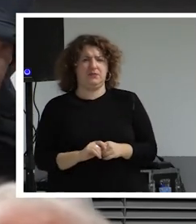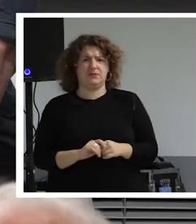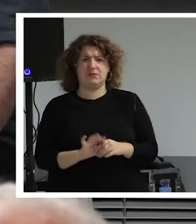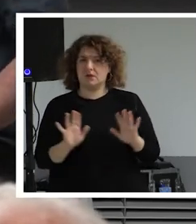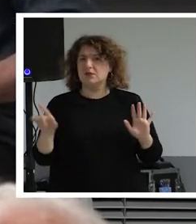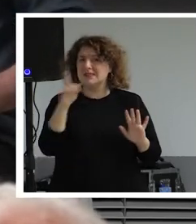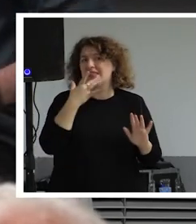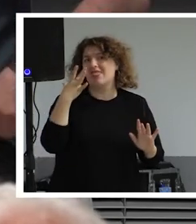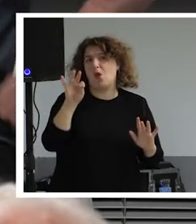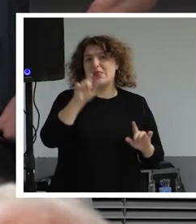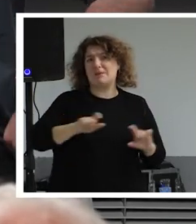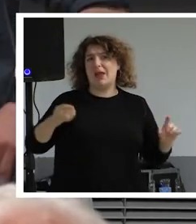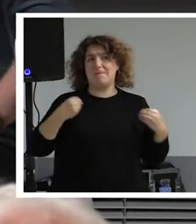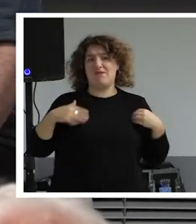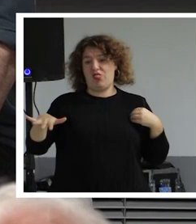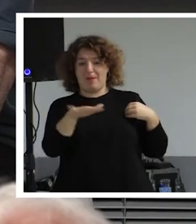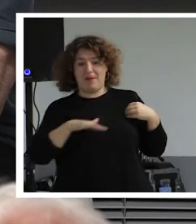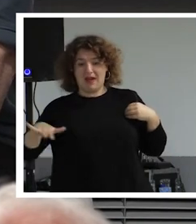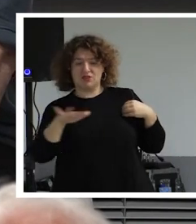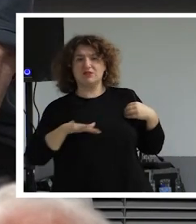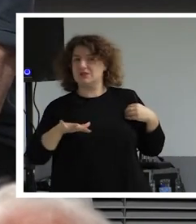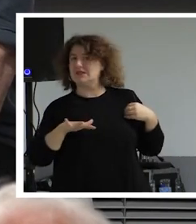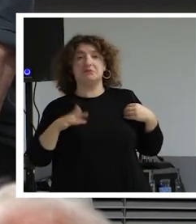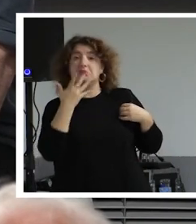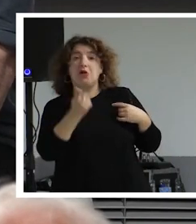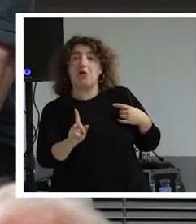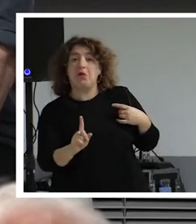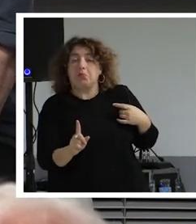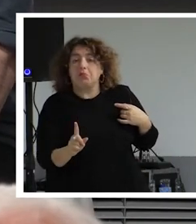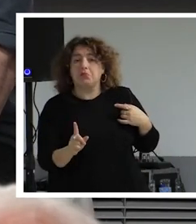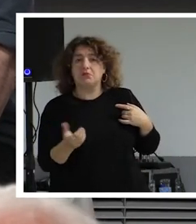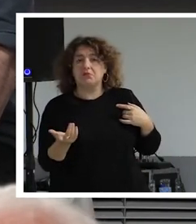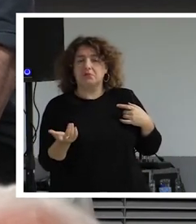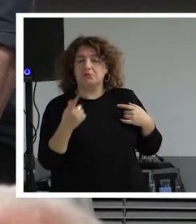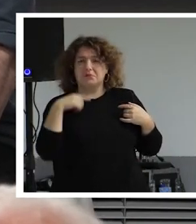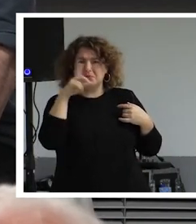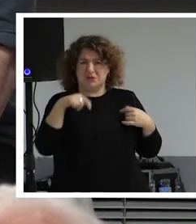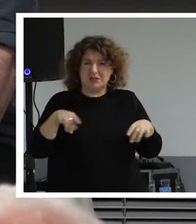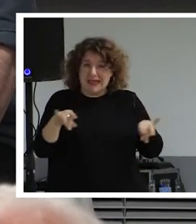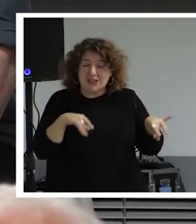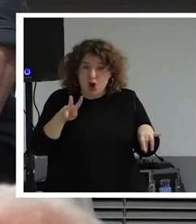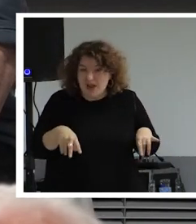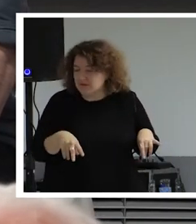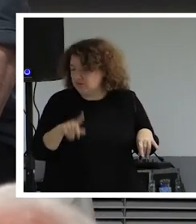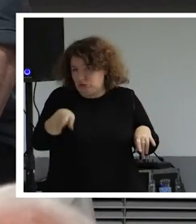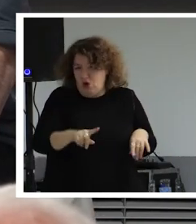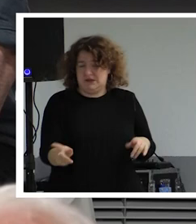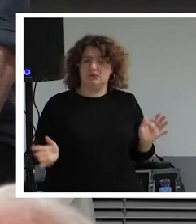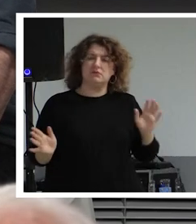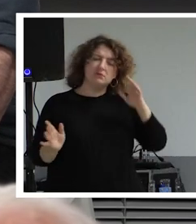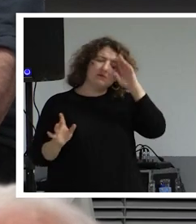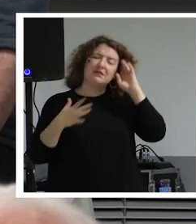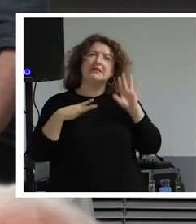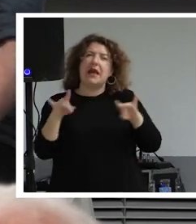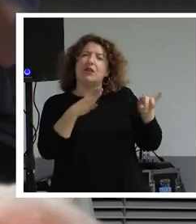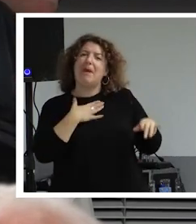en donde hay relaciones interdependientes humanas conscientes de ellas me explico O sea